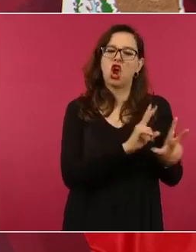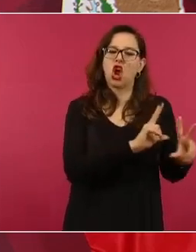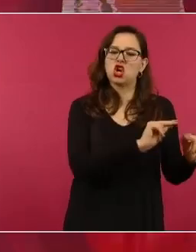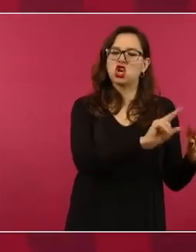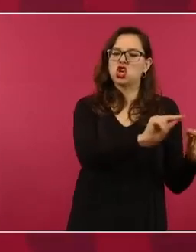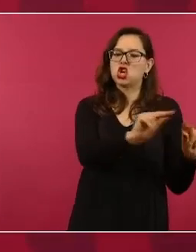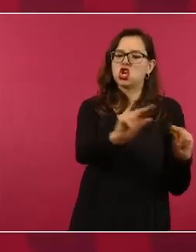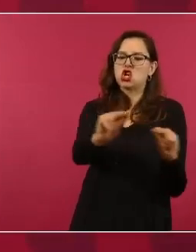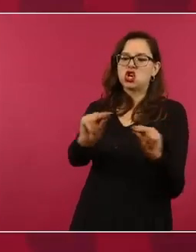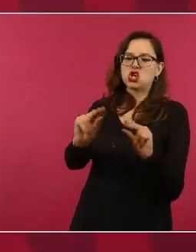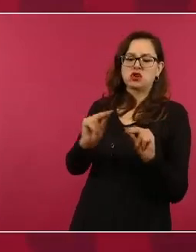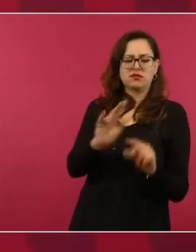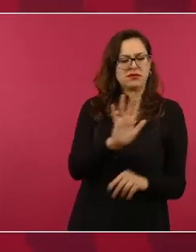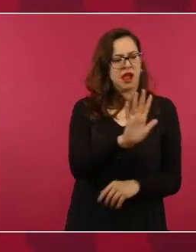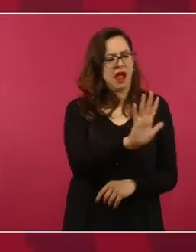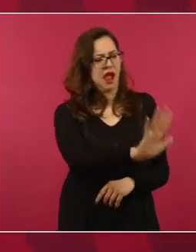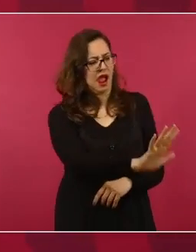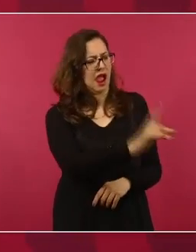espérate,